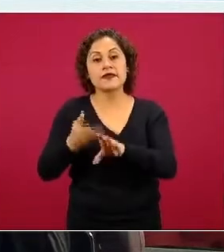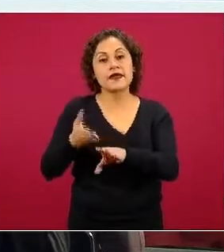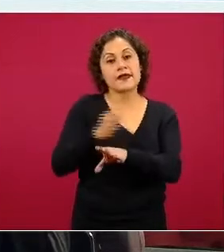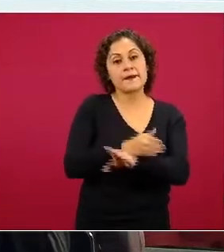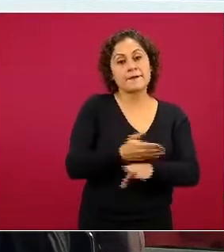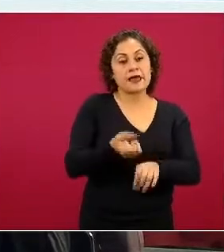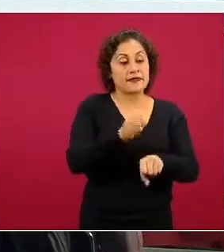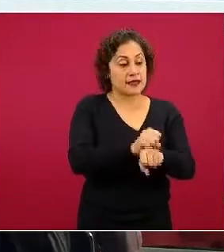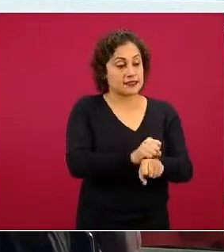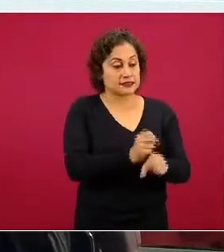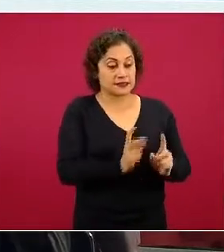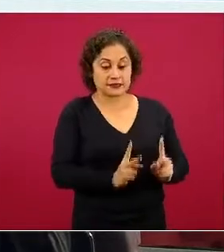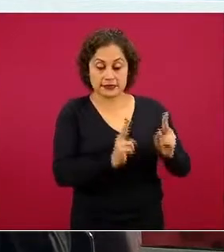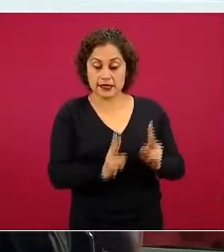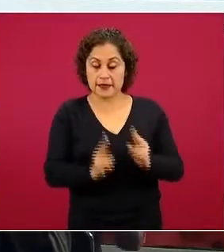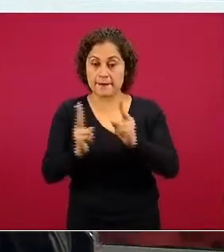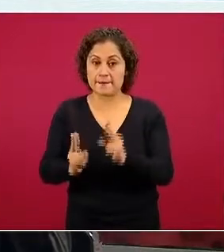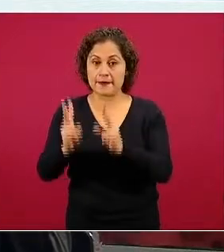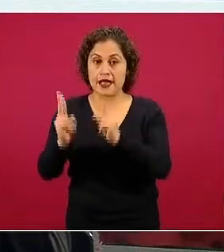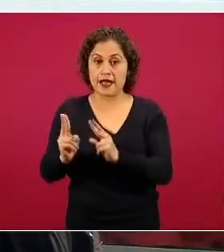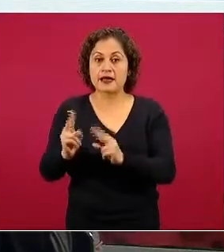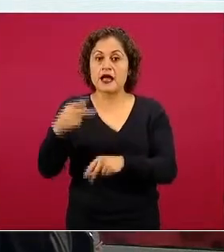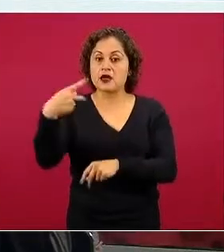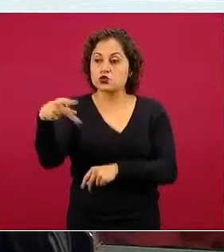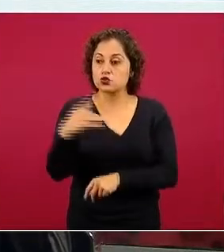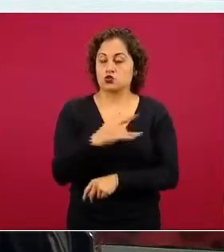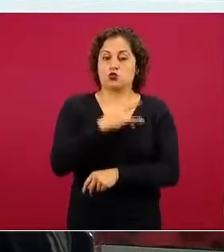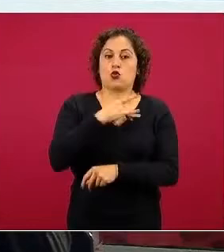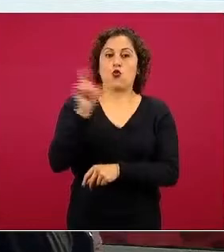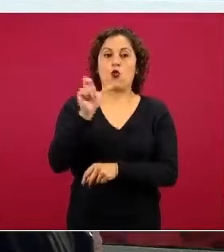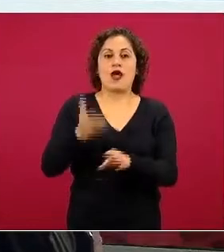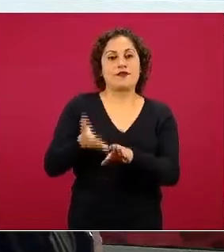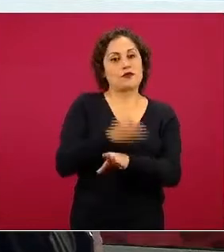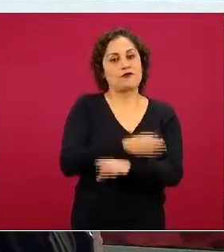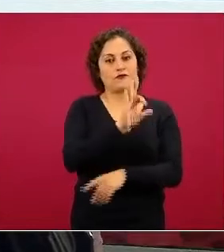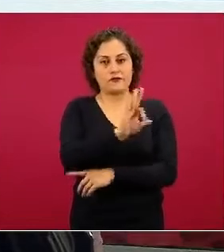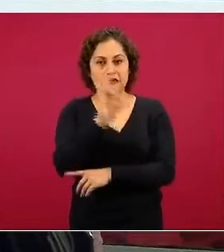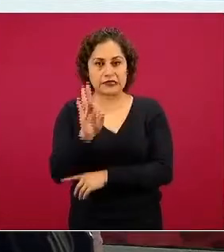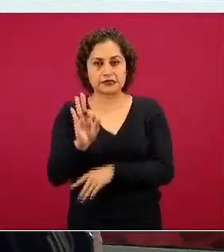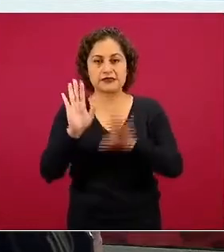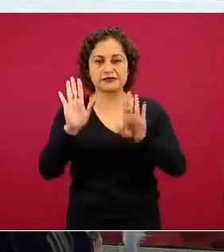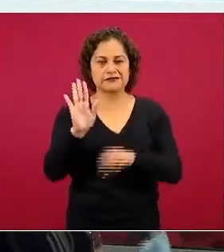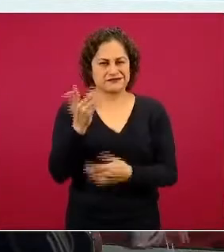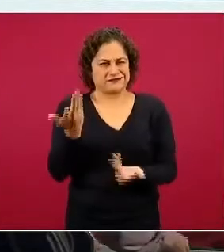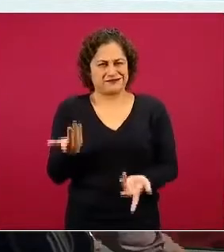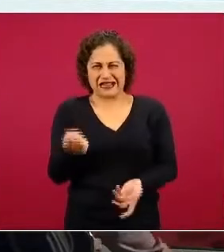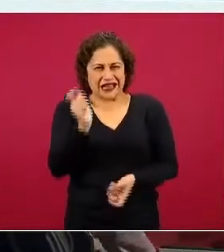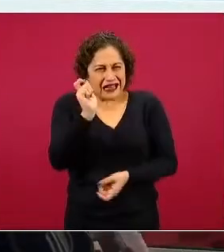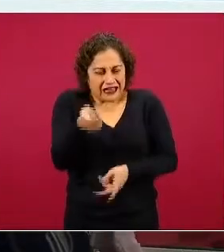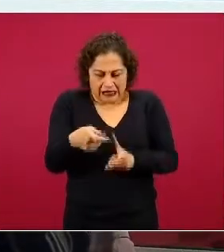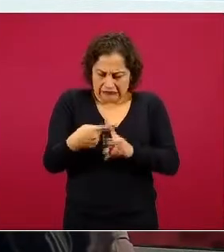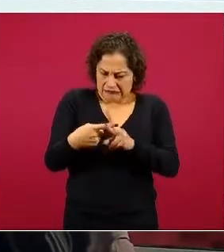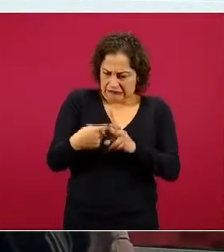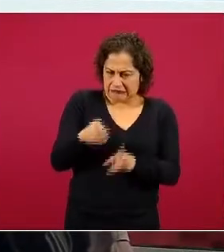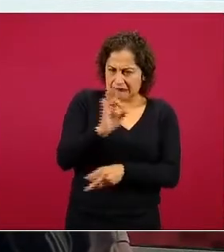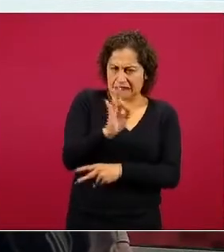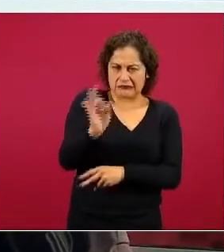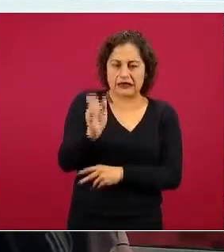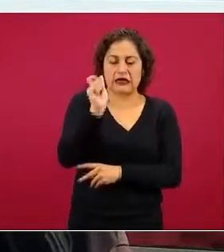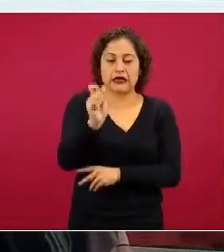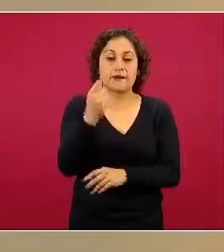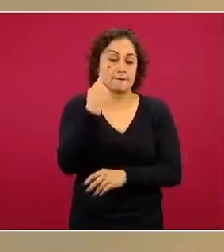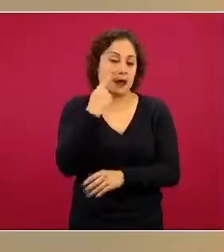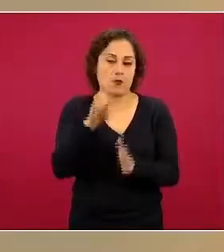epidemiológica en la que iniciaron sus signos y síntomas. ¿Esto qué significa? Si tenemos